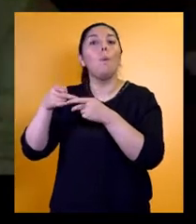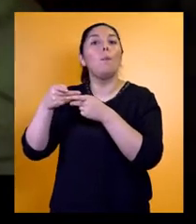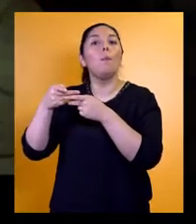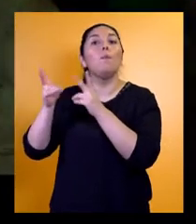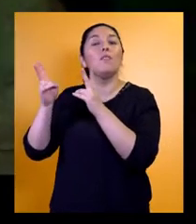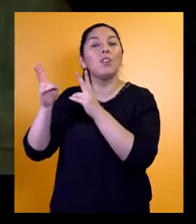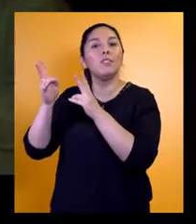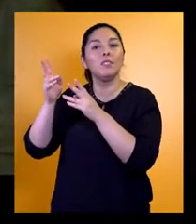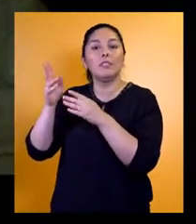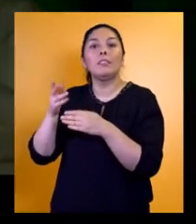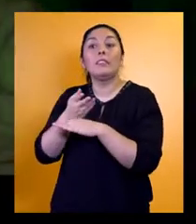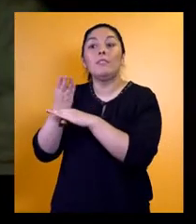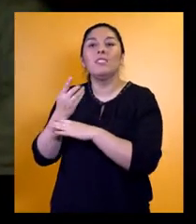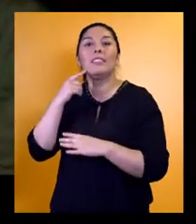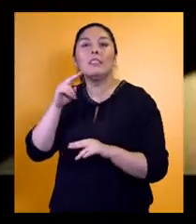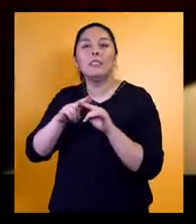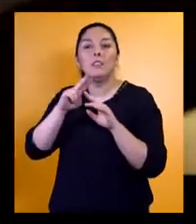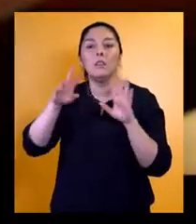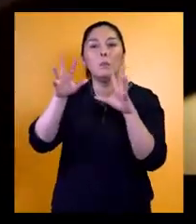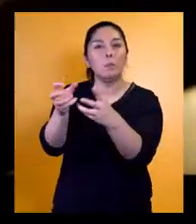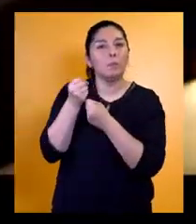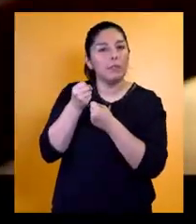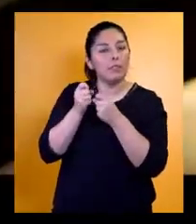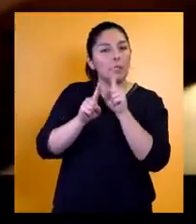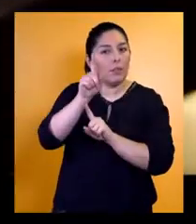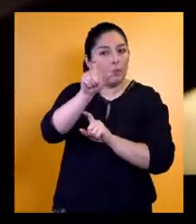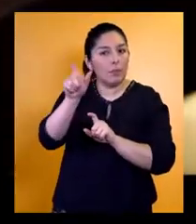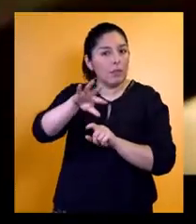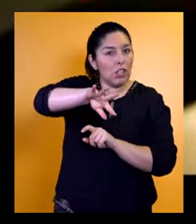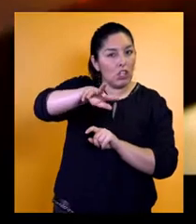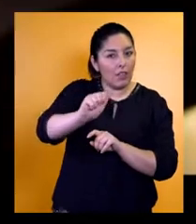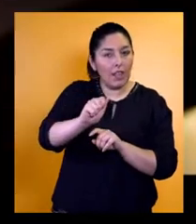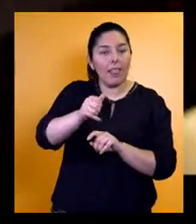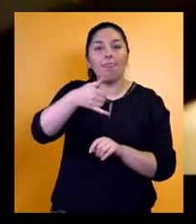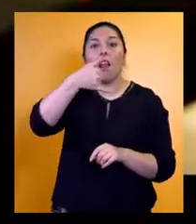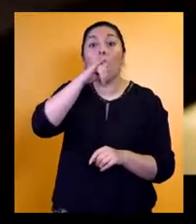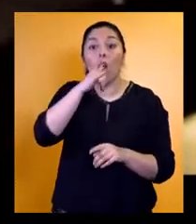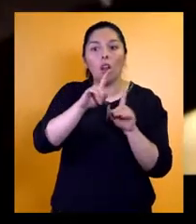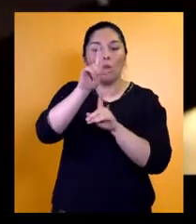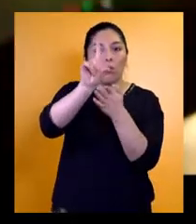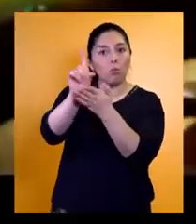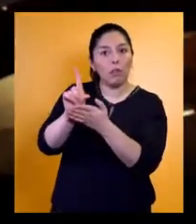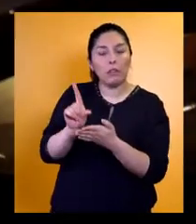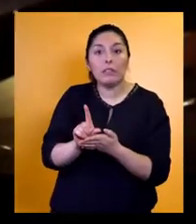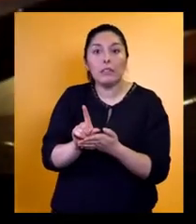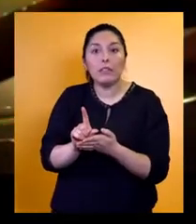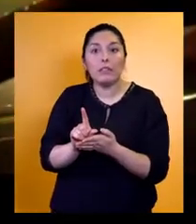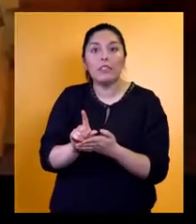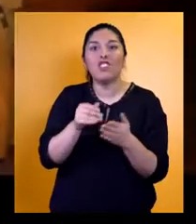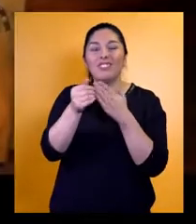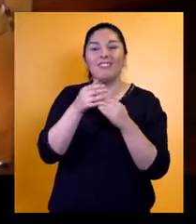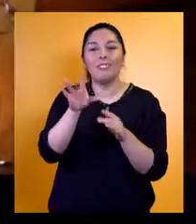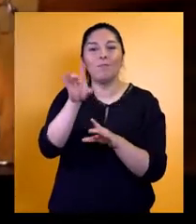públicos, que concluyó con 3 detenidos, 15 infracciones cursadas, 22 locales de alcoholes fiscalizados y 57 controles de